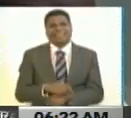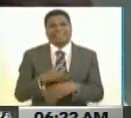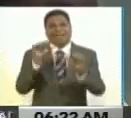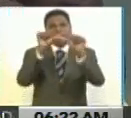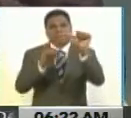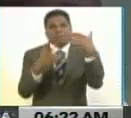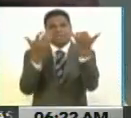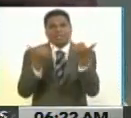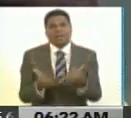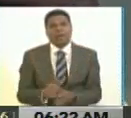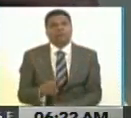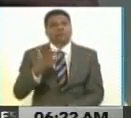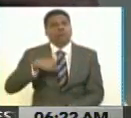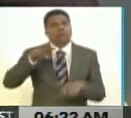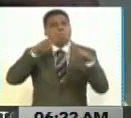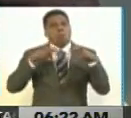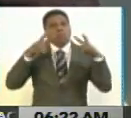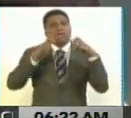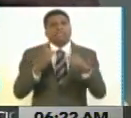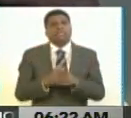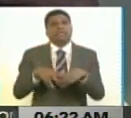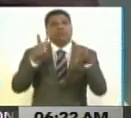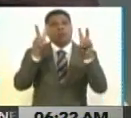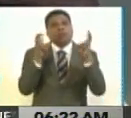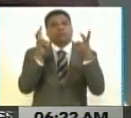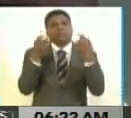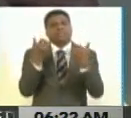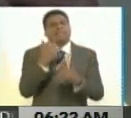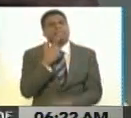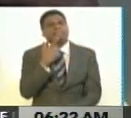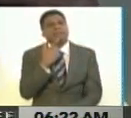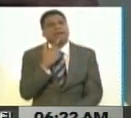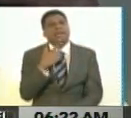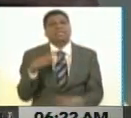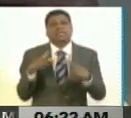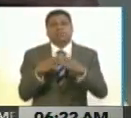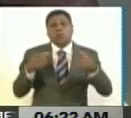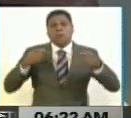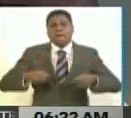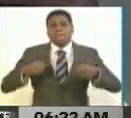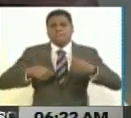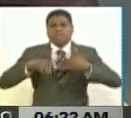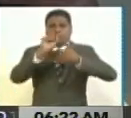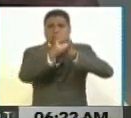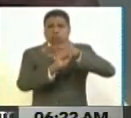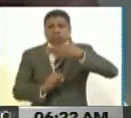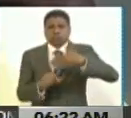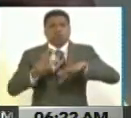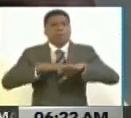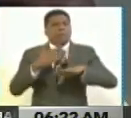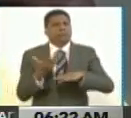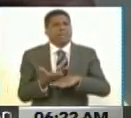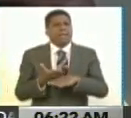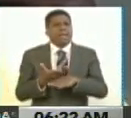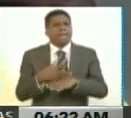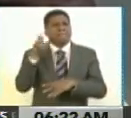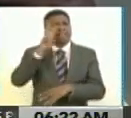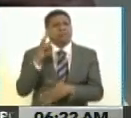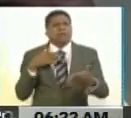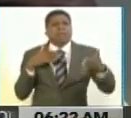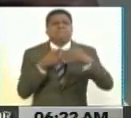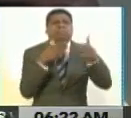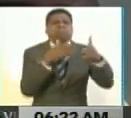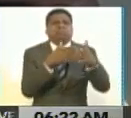hoy. Vamos a estar analizando el tema del Mercosur y la forma como Venezuela está siendo atacada en